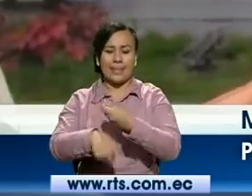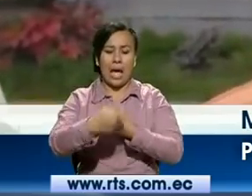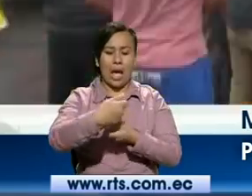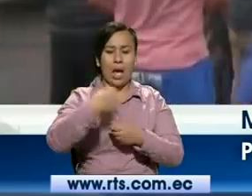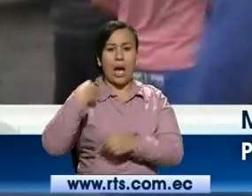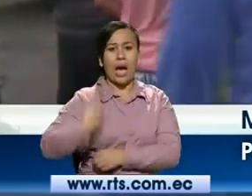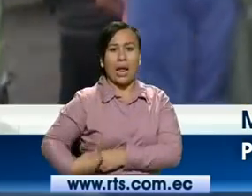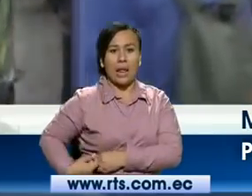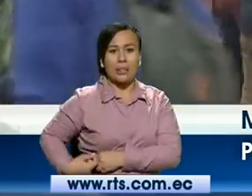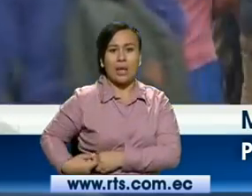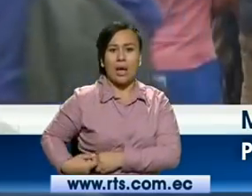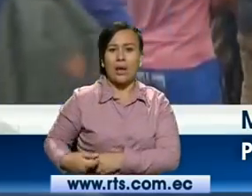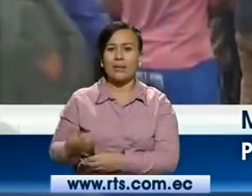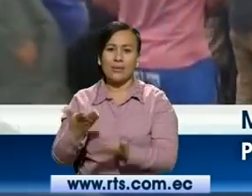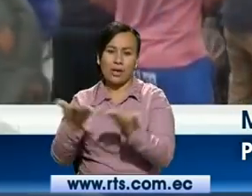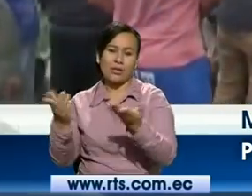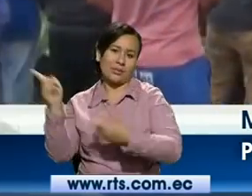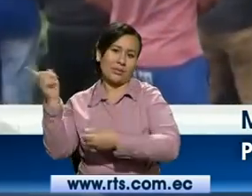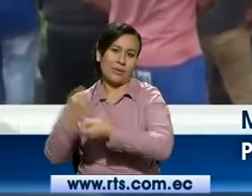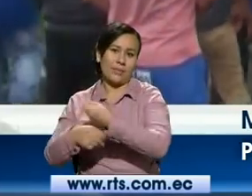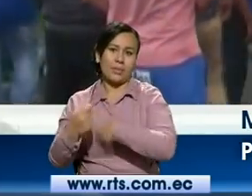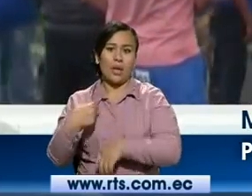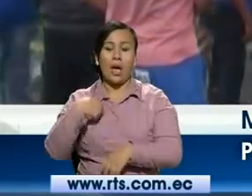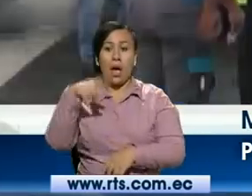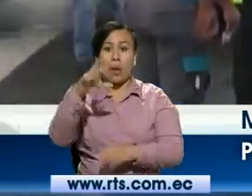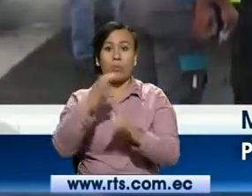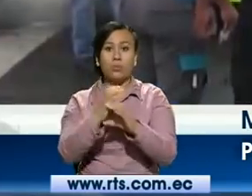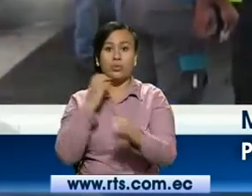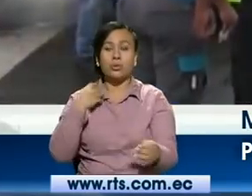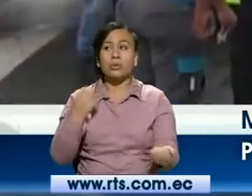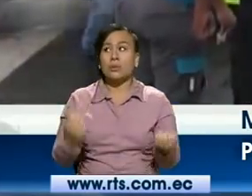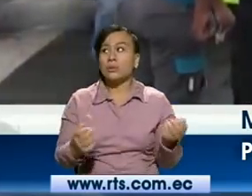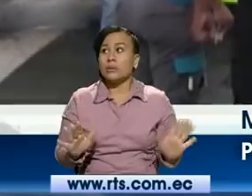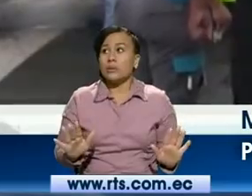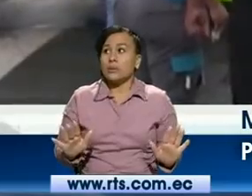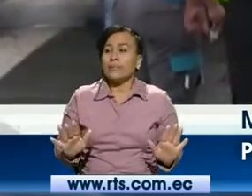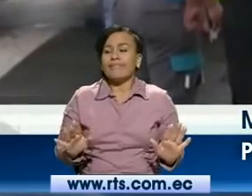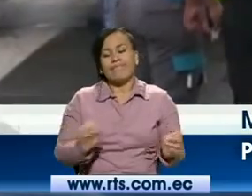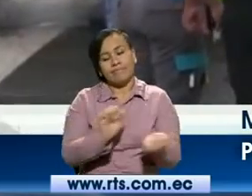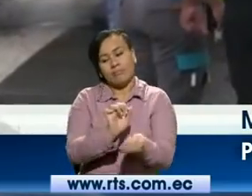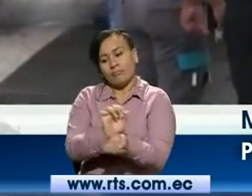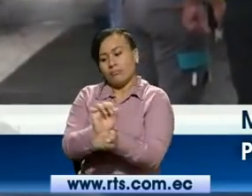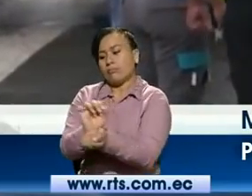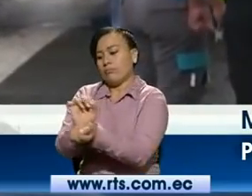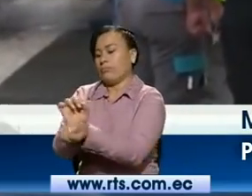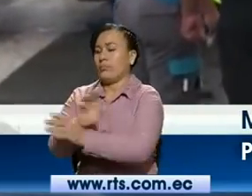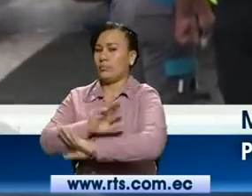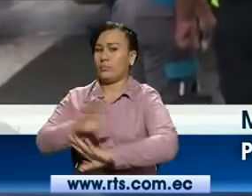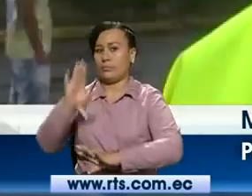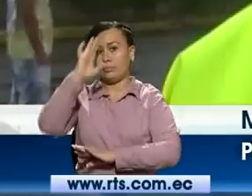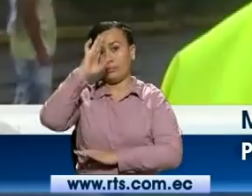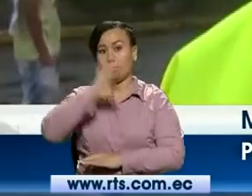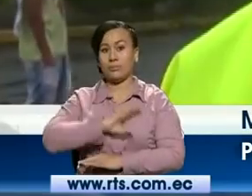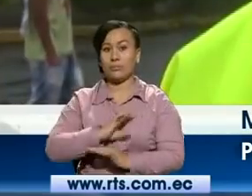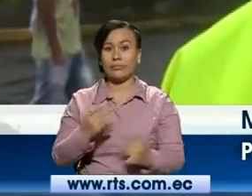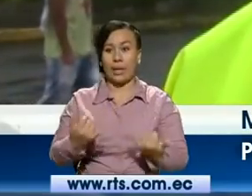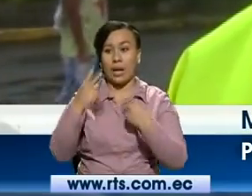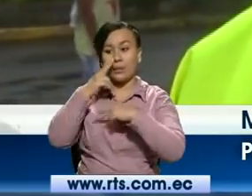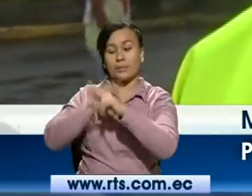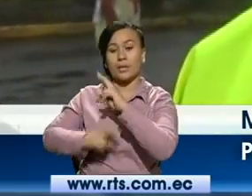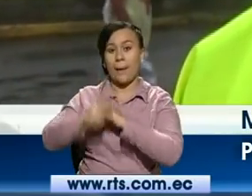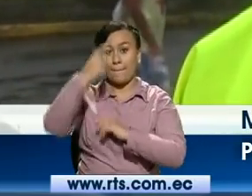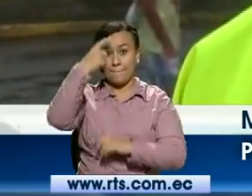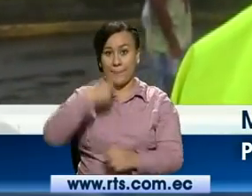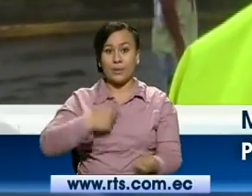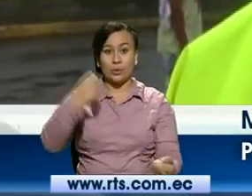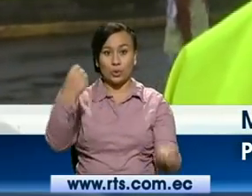señora adentro. Sí. El conductor del bus se habría quedado en el lugar tras el hecho y fue detenido por elementos de la Policía Nacional. El señor conductor